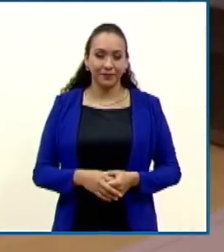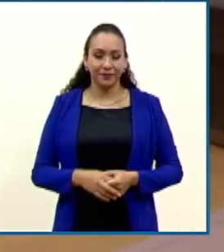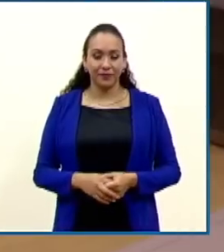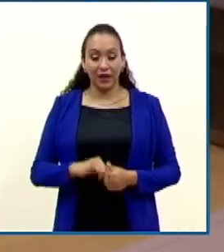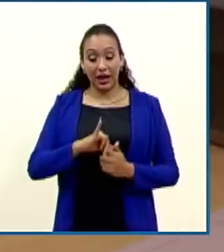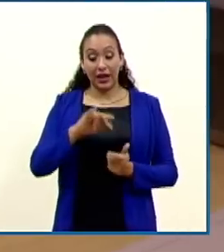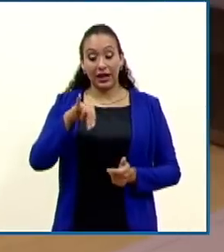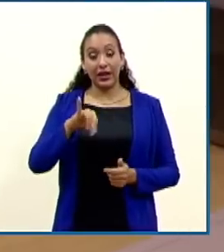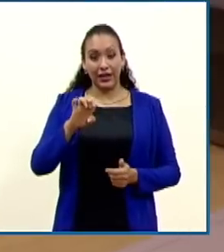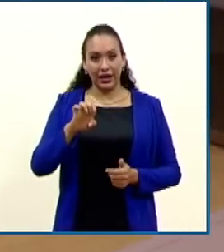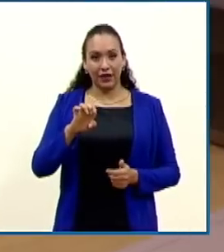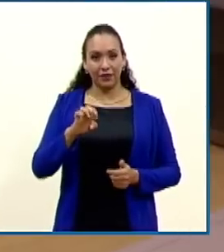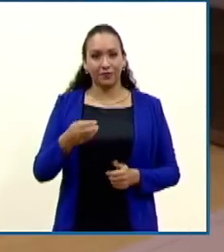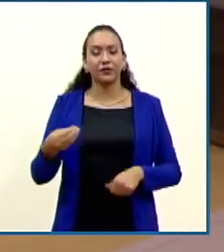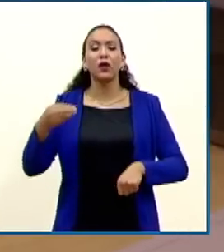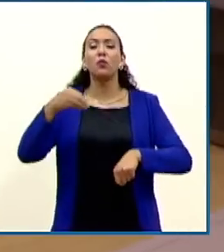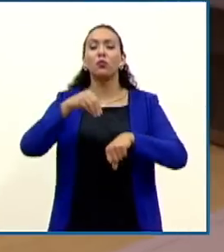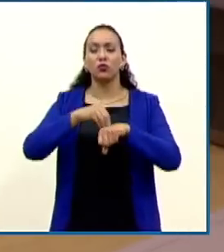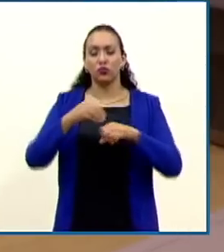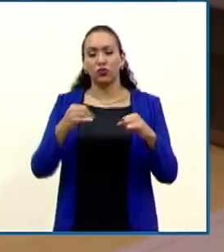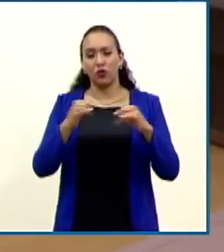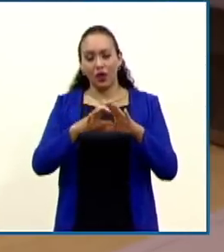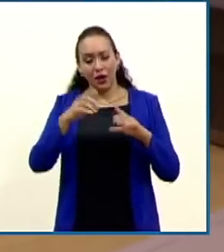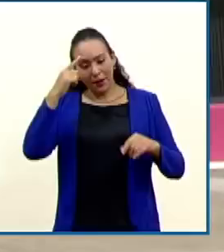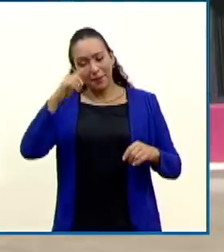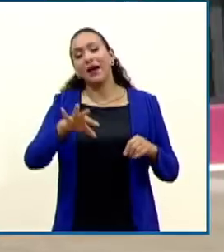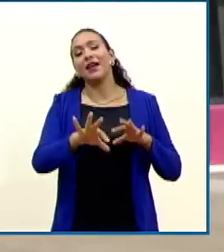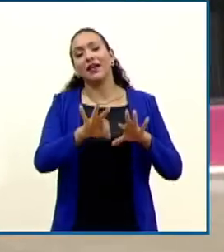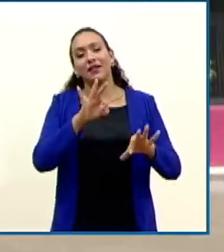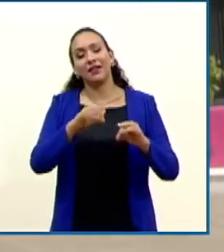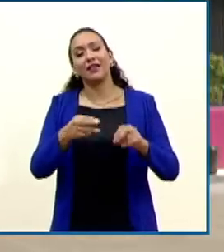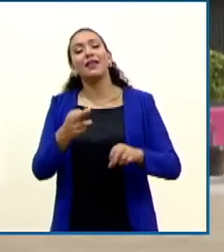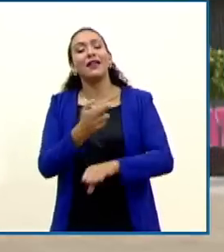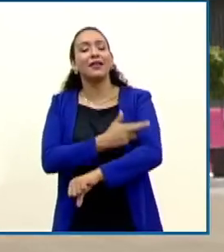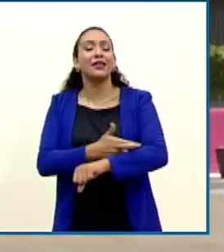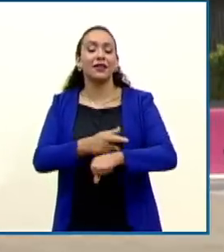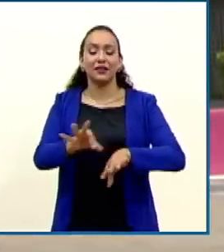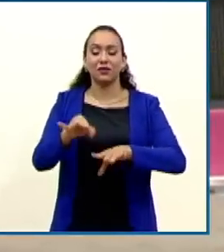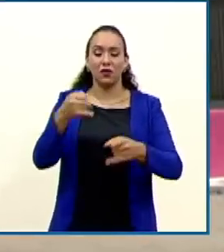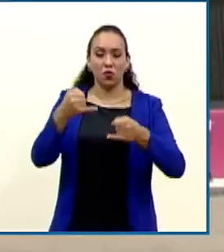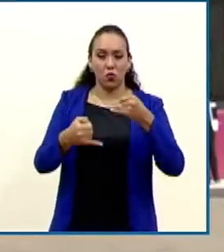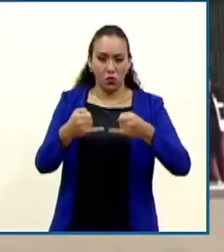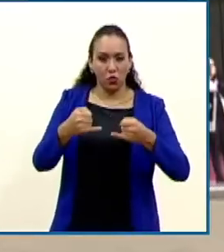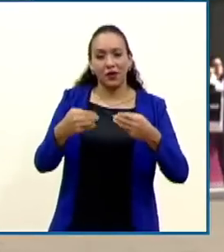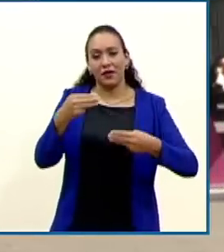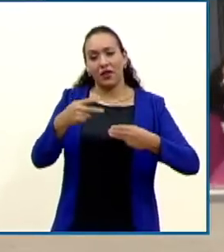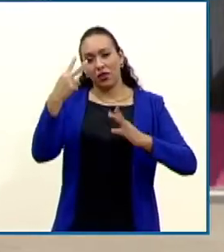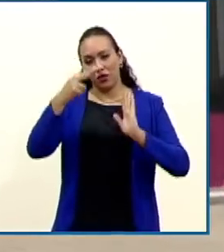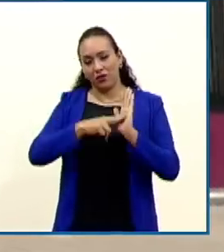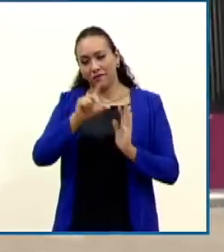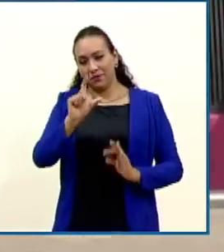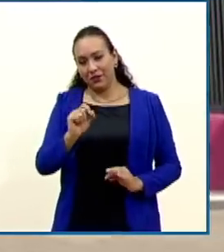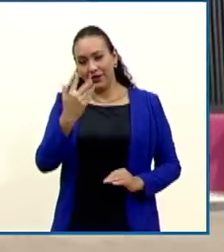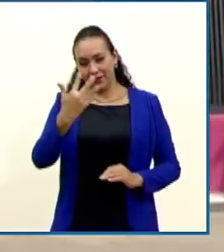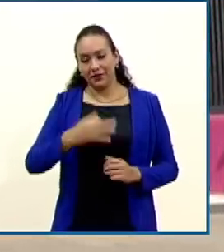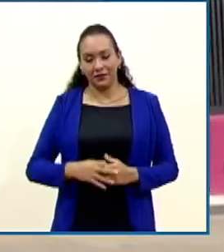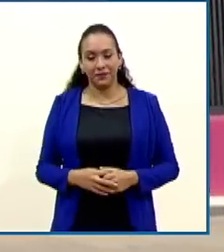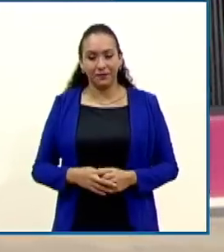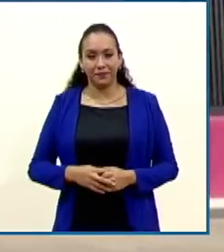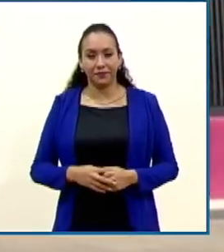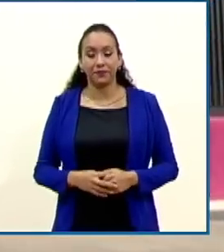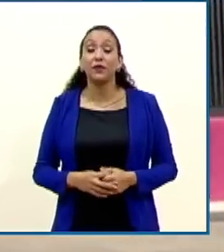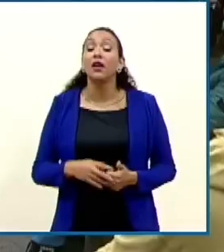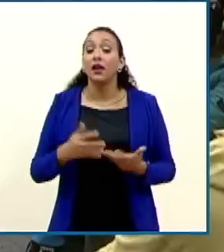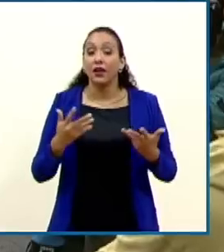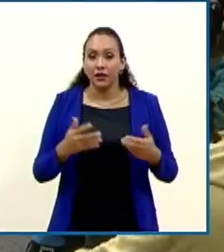El INE instaló la Comisión Temporal del Proceso Electoral Extraordinario de Personas Juzgadoras de 2025.